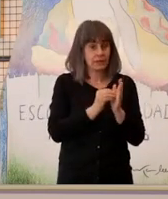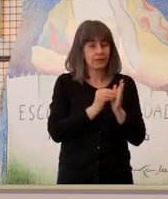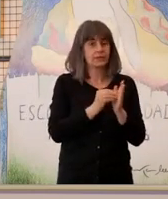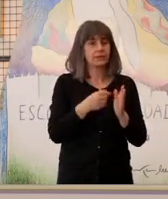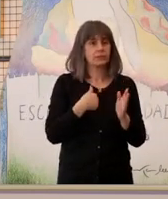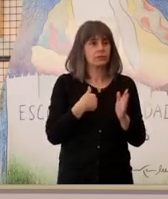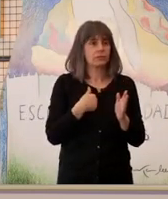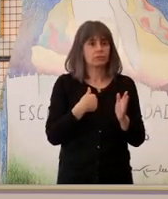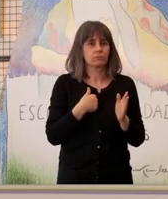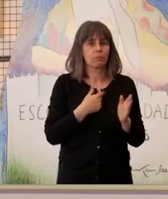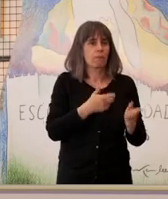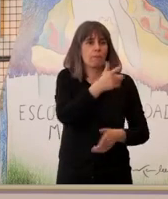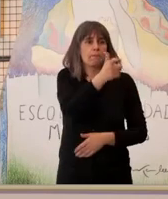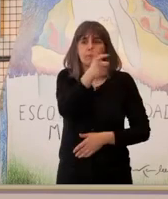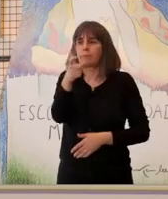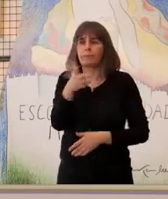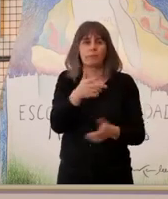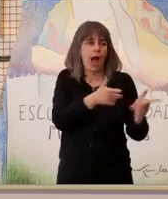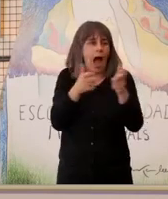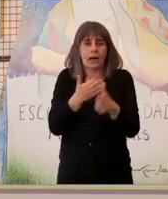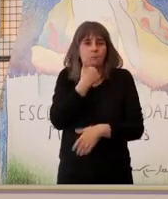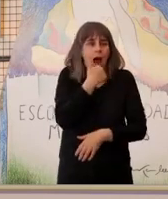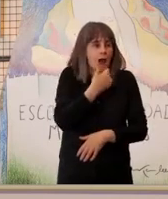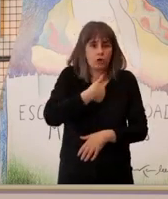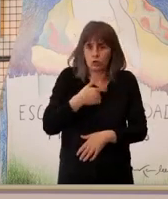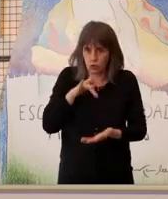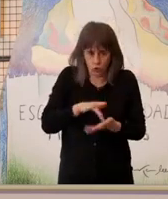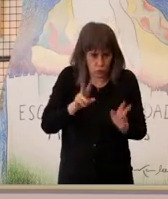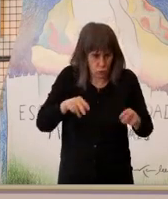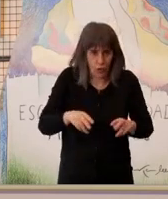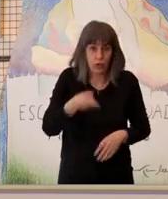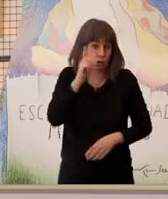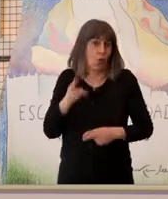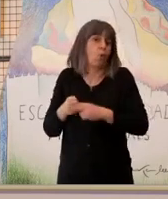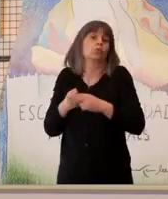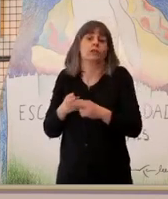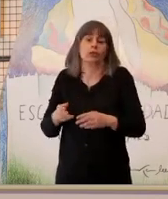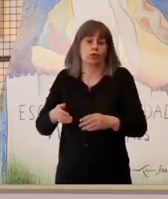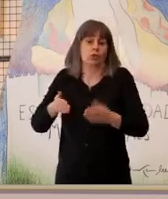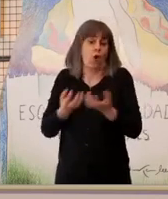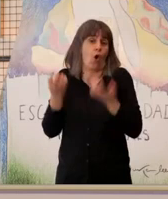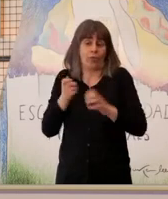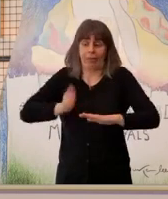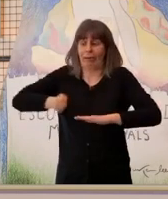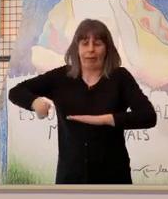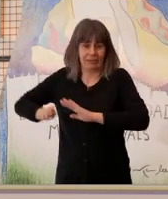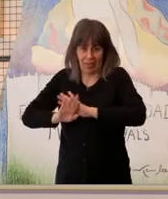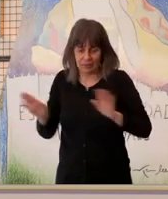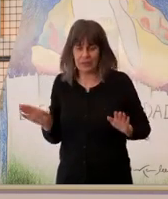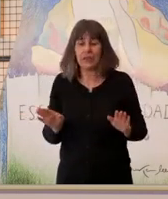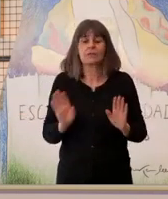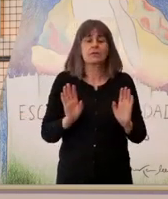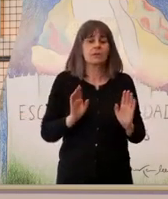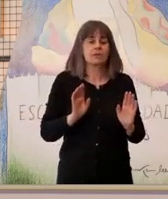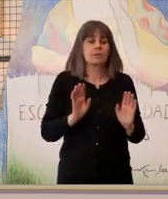una arma en mi vida en la mano Más allá del cuchillo de cortar la carne y en cambio Si abro la